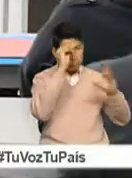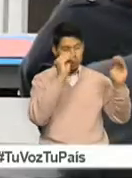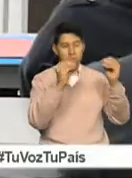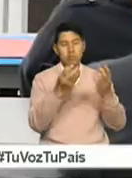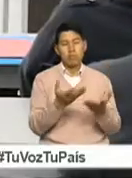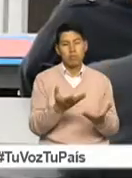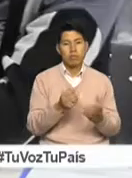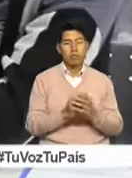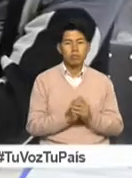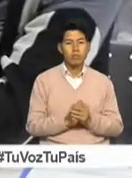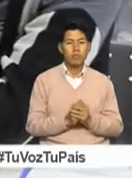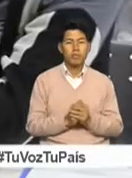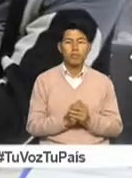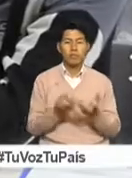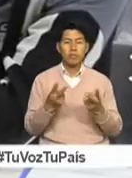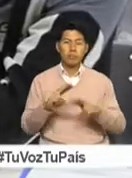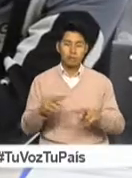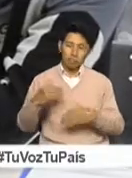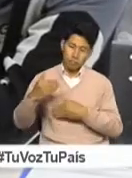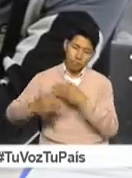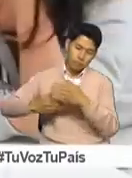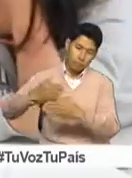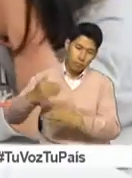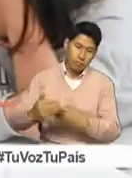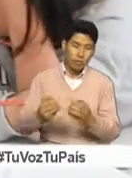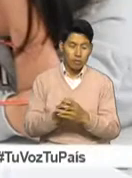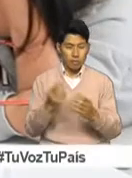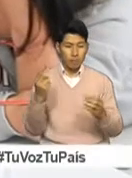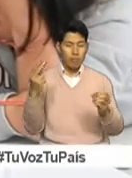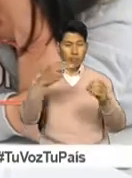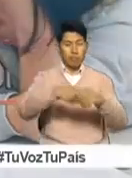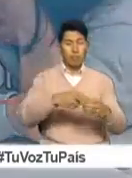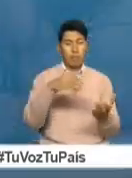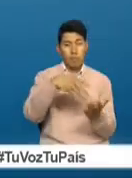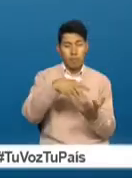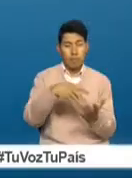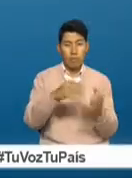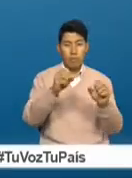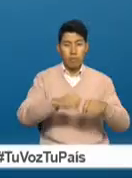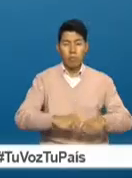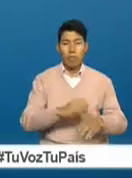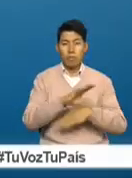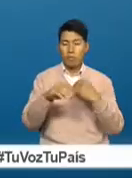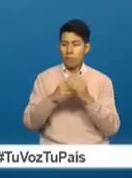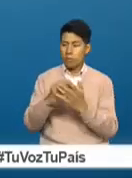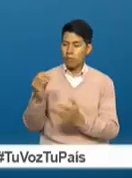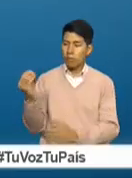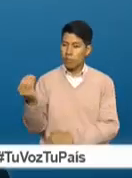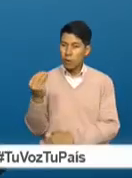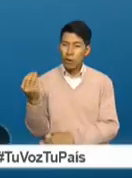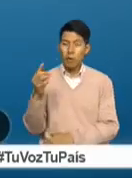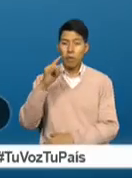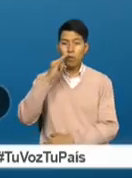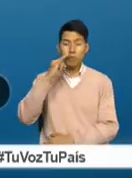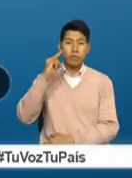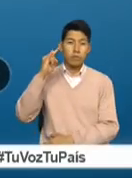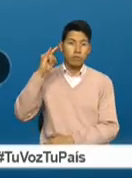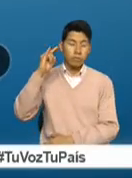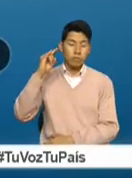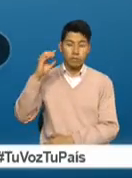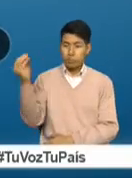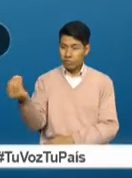respecto al proceso de admisión del 31 de julio al 4 de agosto las y los jóvenes podrán postular en